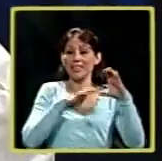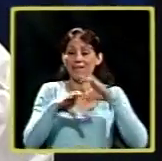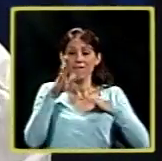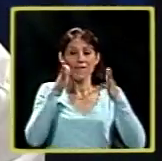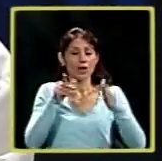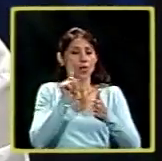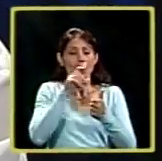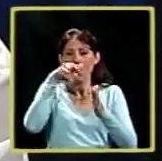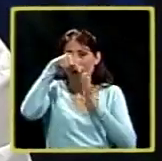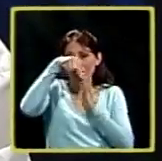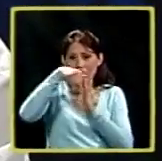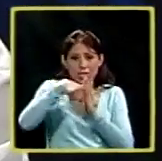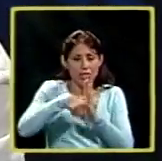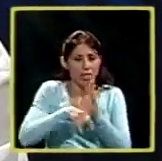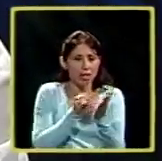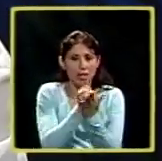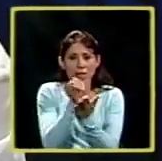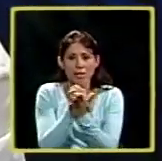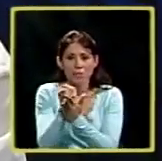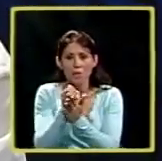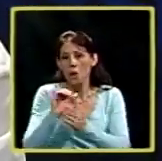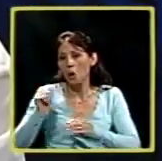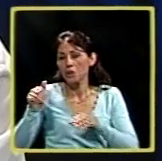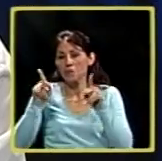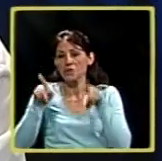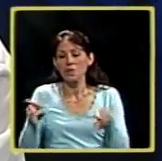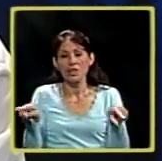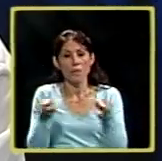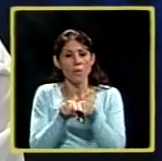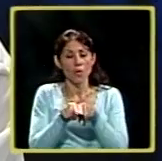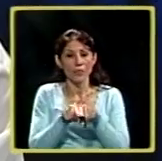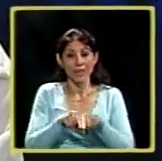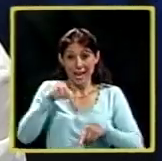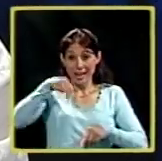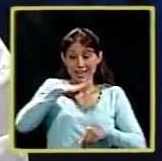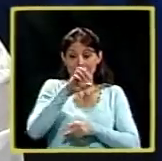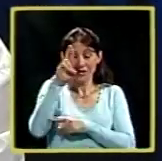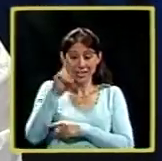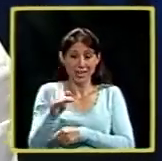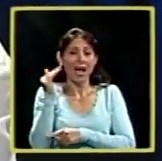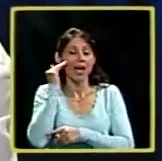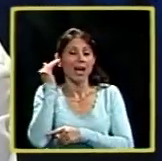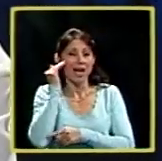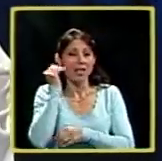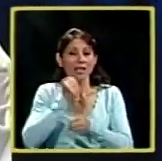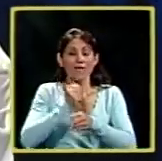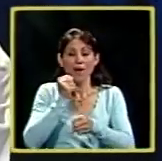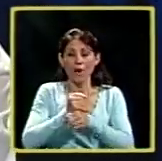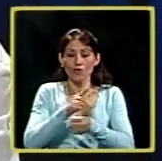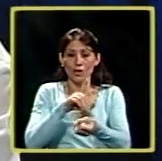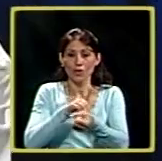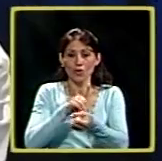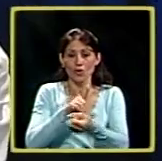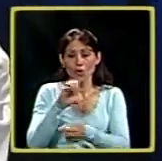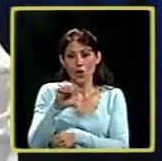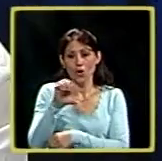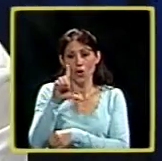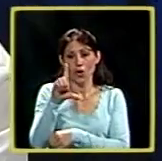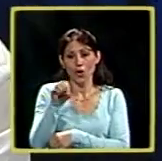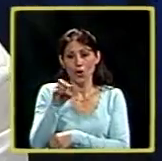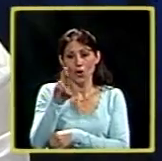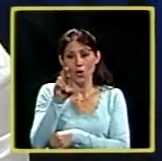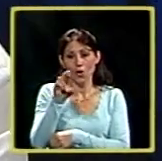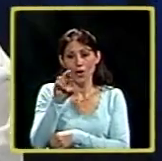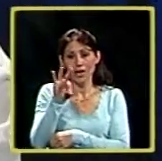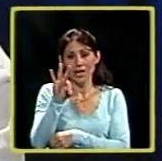más allá. Los que aquí conocen los trabajos de Clorito Picado saben que Clorito investigó aquí años después